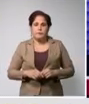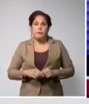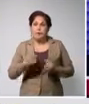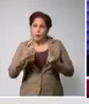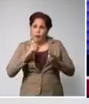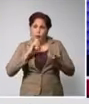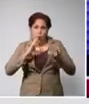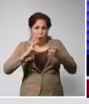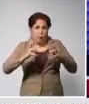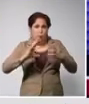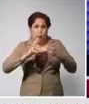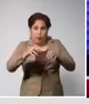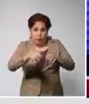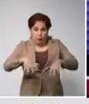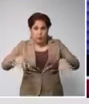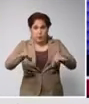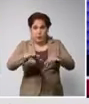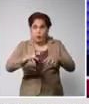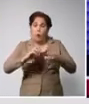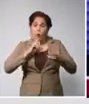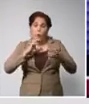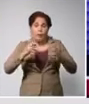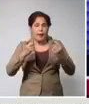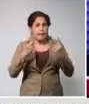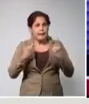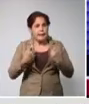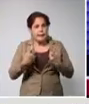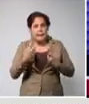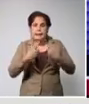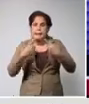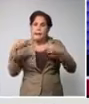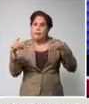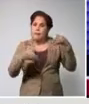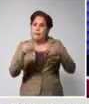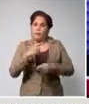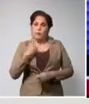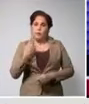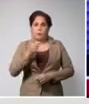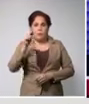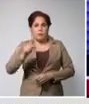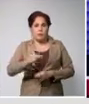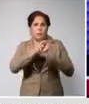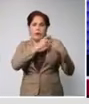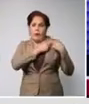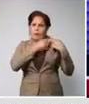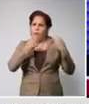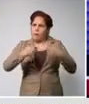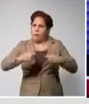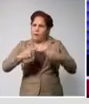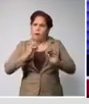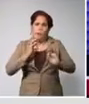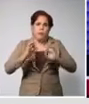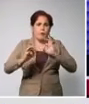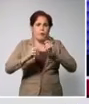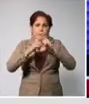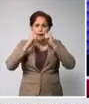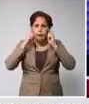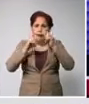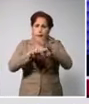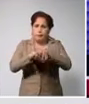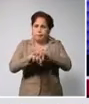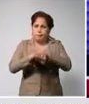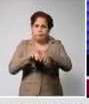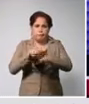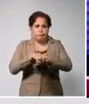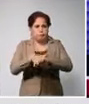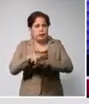complejo, todavía muy necesitando de la participación activa de toda la población. Sin